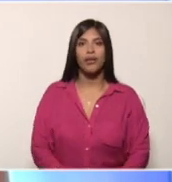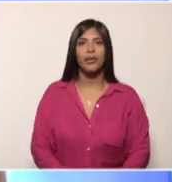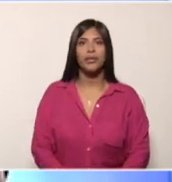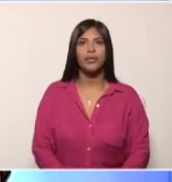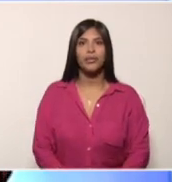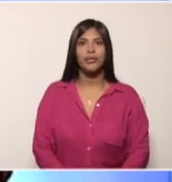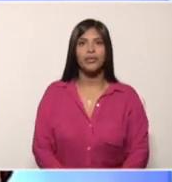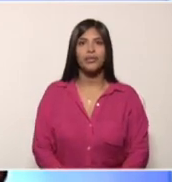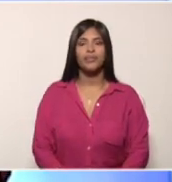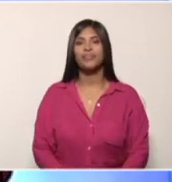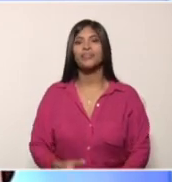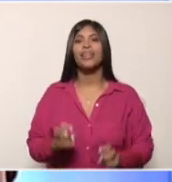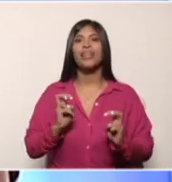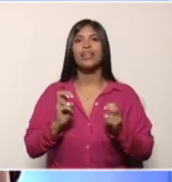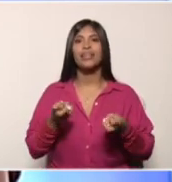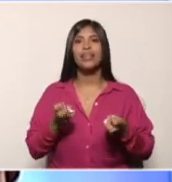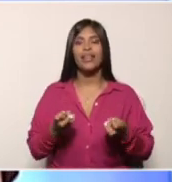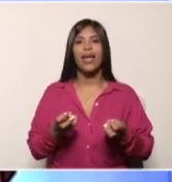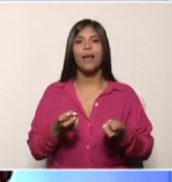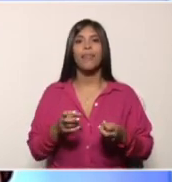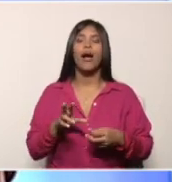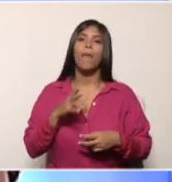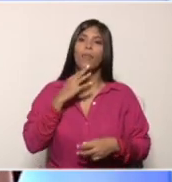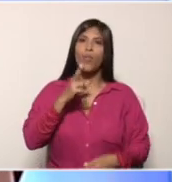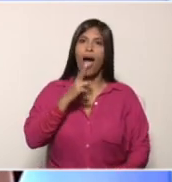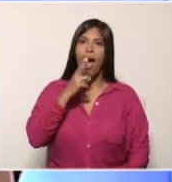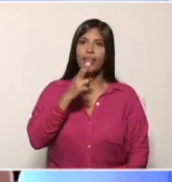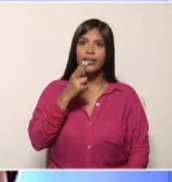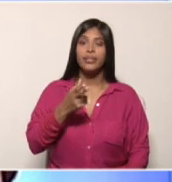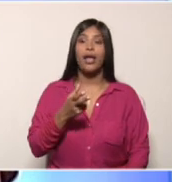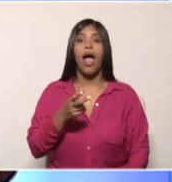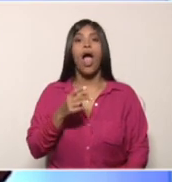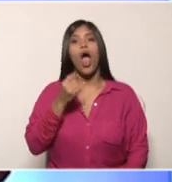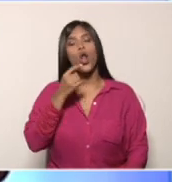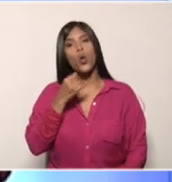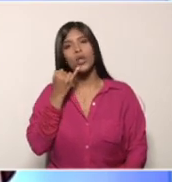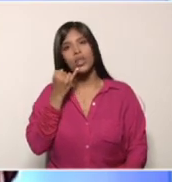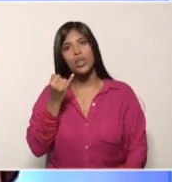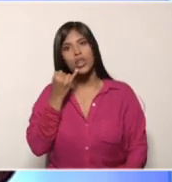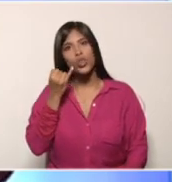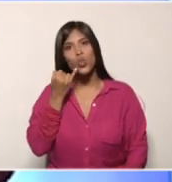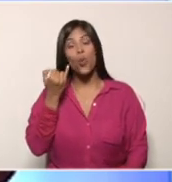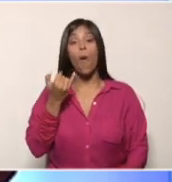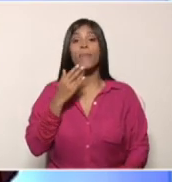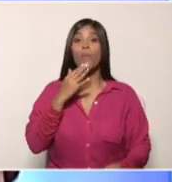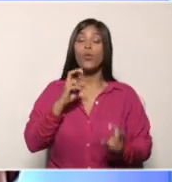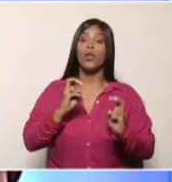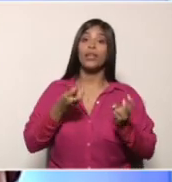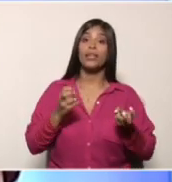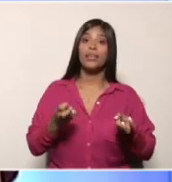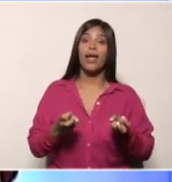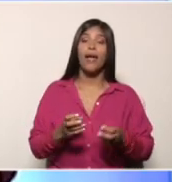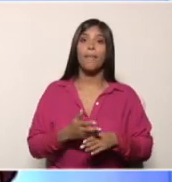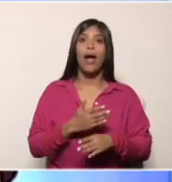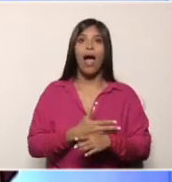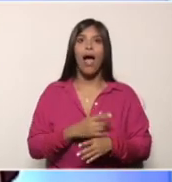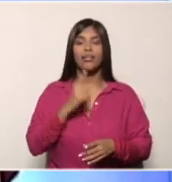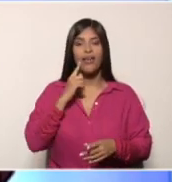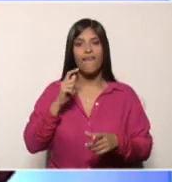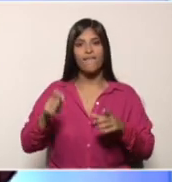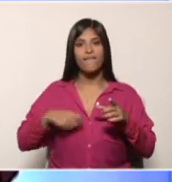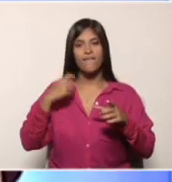está relacionada con lo que es la parte de castellano, con la parte de idiomas. Sobre este tema, antes de comenzar el programa, vamos a ver un